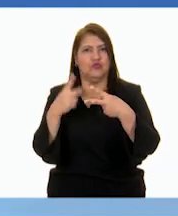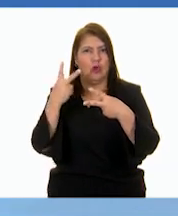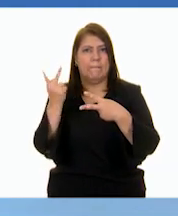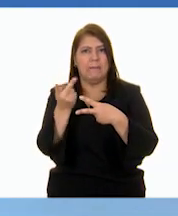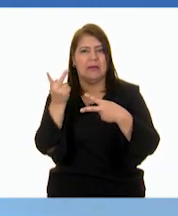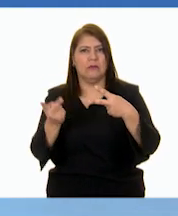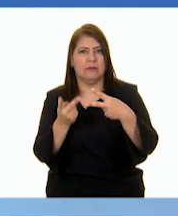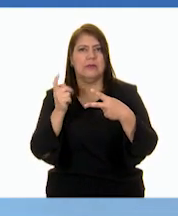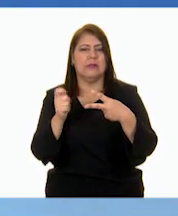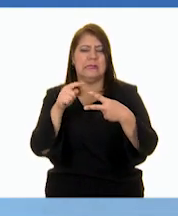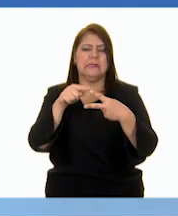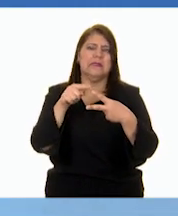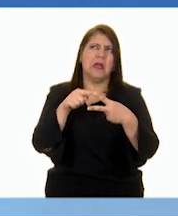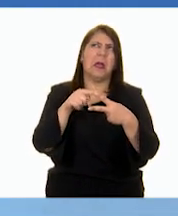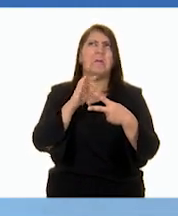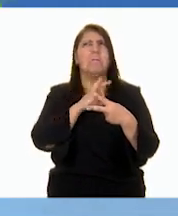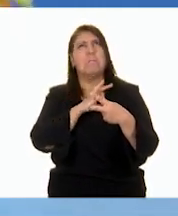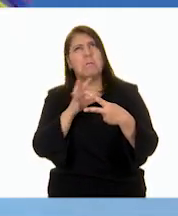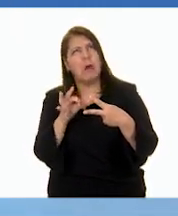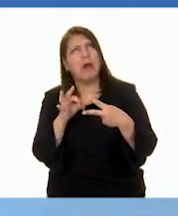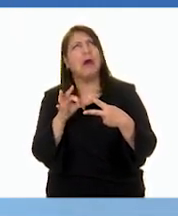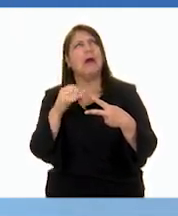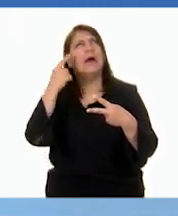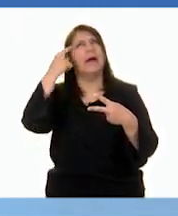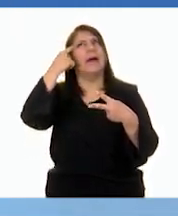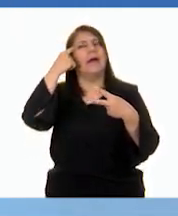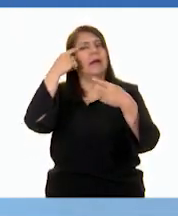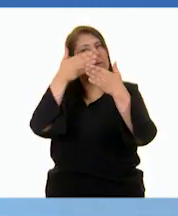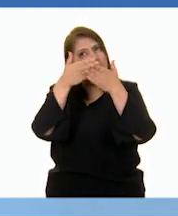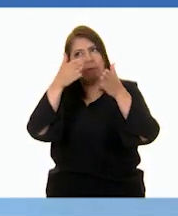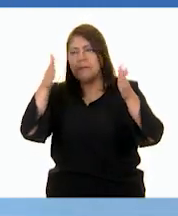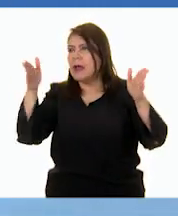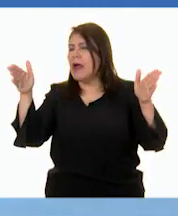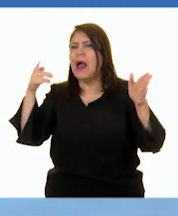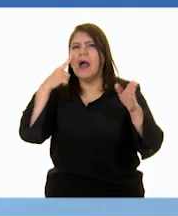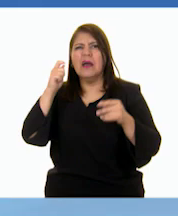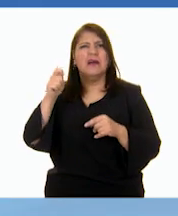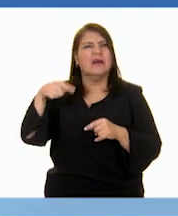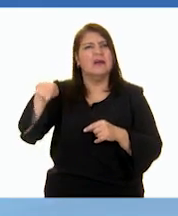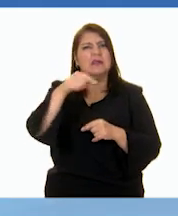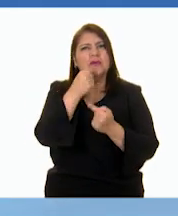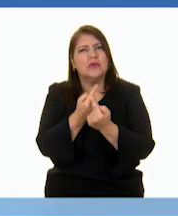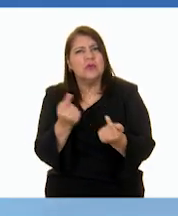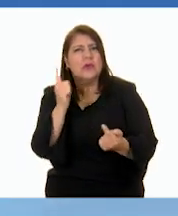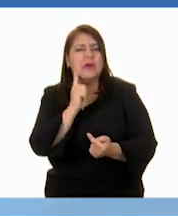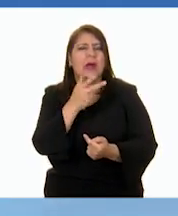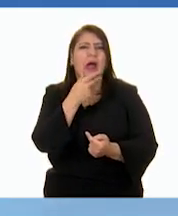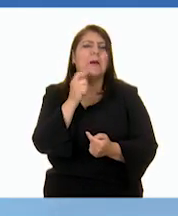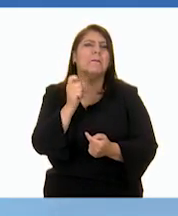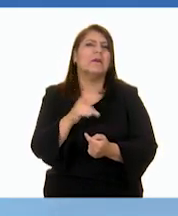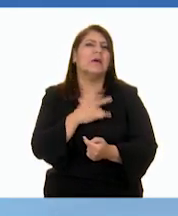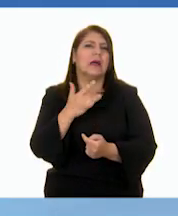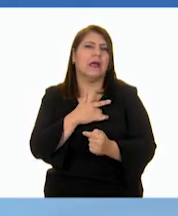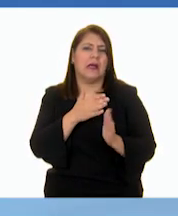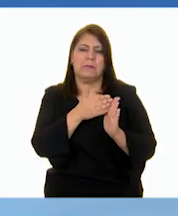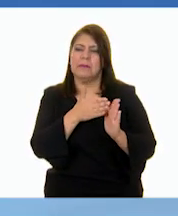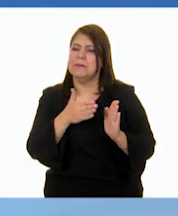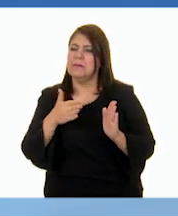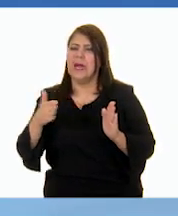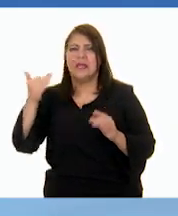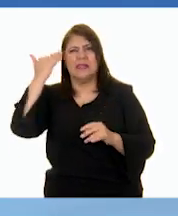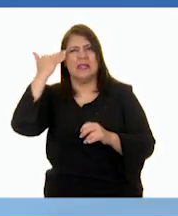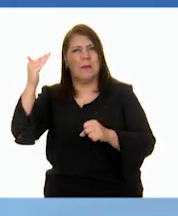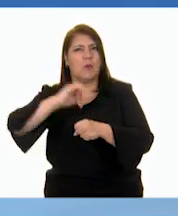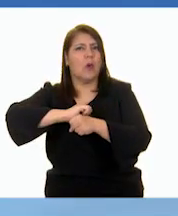que la primera podría darnos una visión más amplia de cómo se han sentido en general a lo largo del